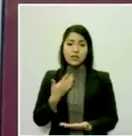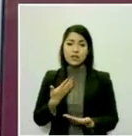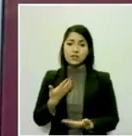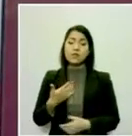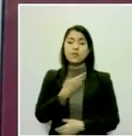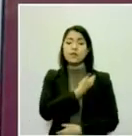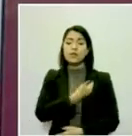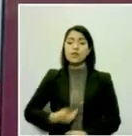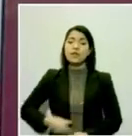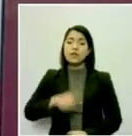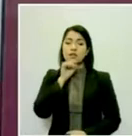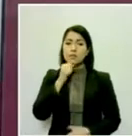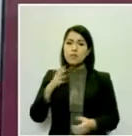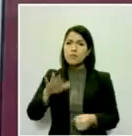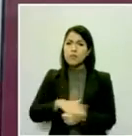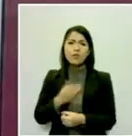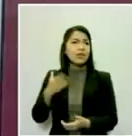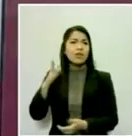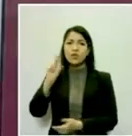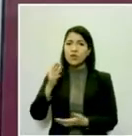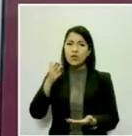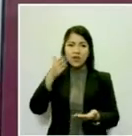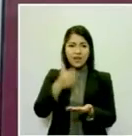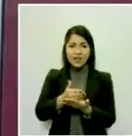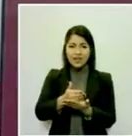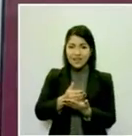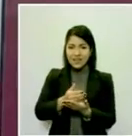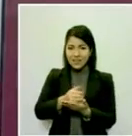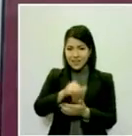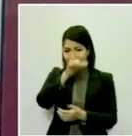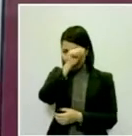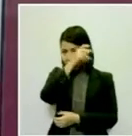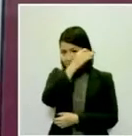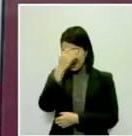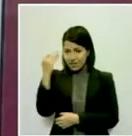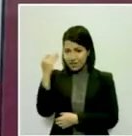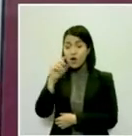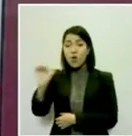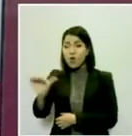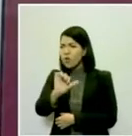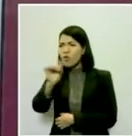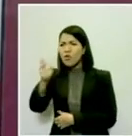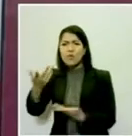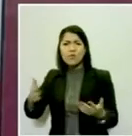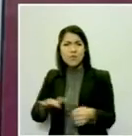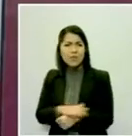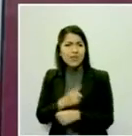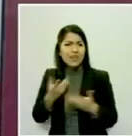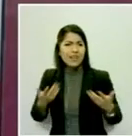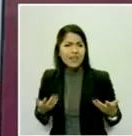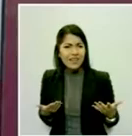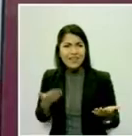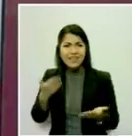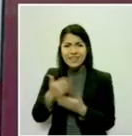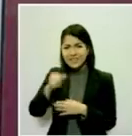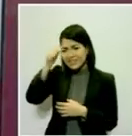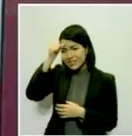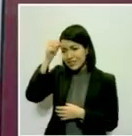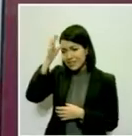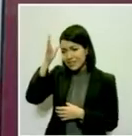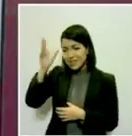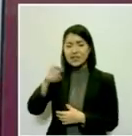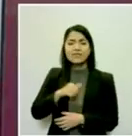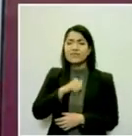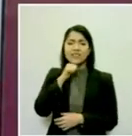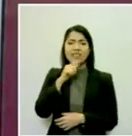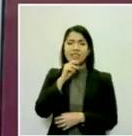que no haya acudido al informe de Alfonso Martínez. Se debió a que estaba ahí estaba Silvano o no. Sin